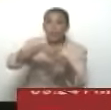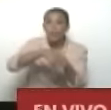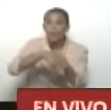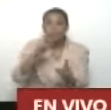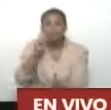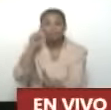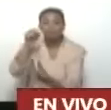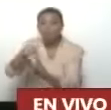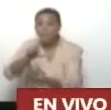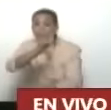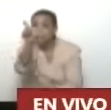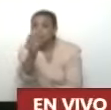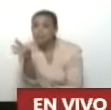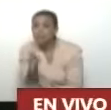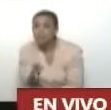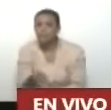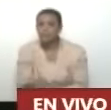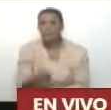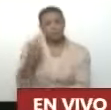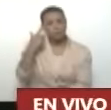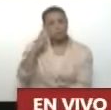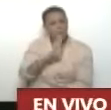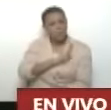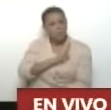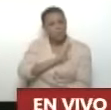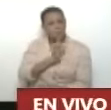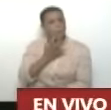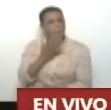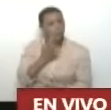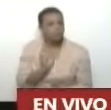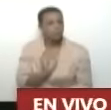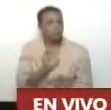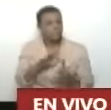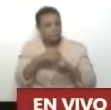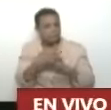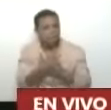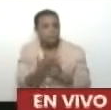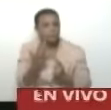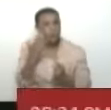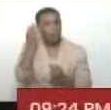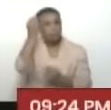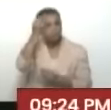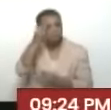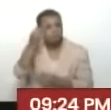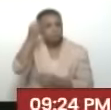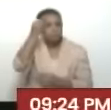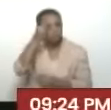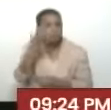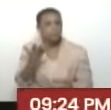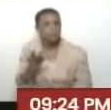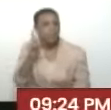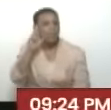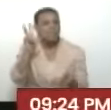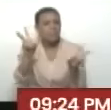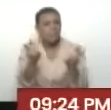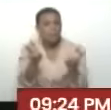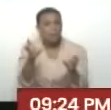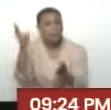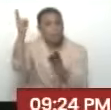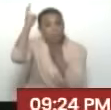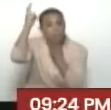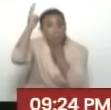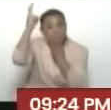Esequibo. Algo muy, muy particular, presidente, ¿no? Que viene a reflexión, que lo que tiene que ver con los pueblos